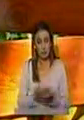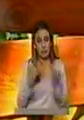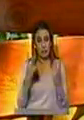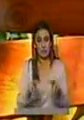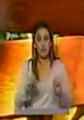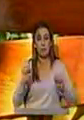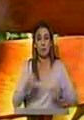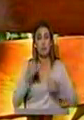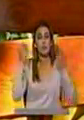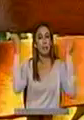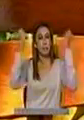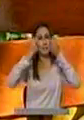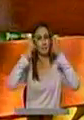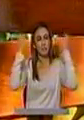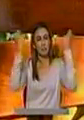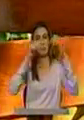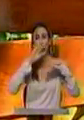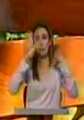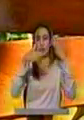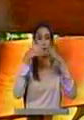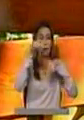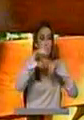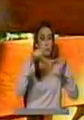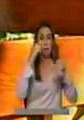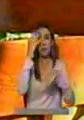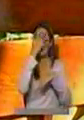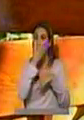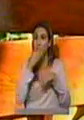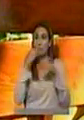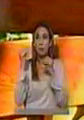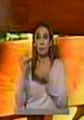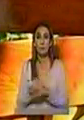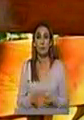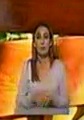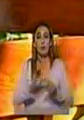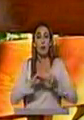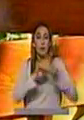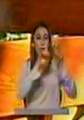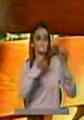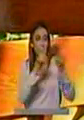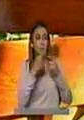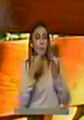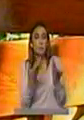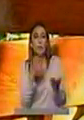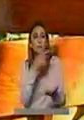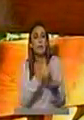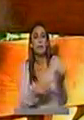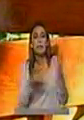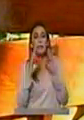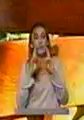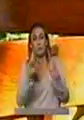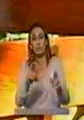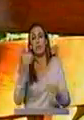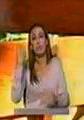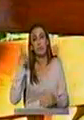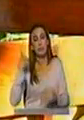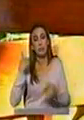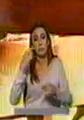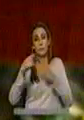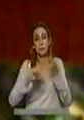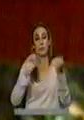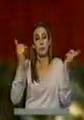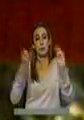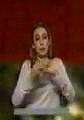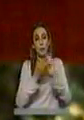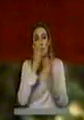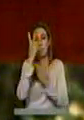poder disfrutar de estos encantos. ¿En qué medida ya se ha visto estos resultados favorables de este intercambio de turistas?